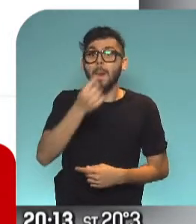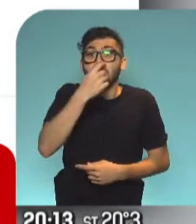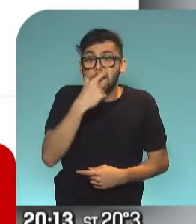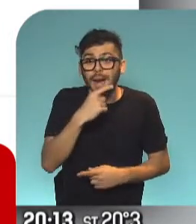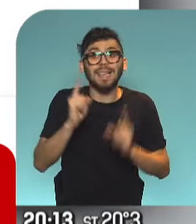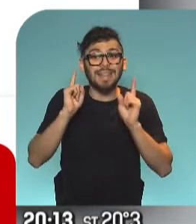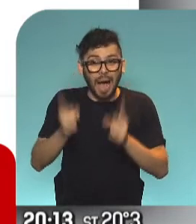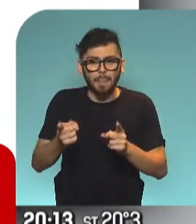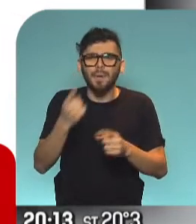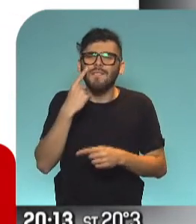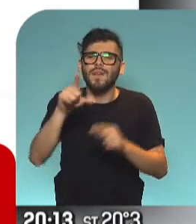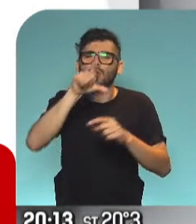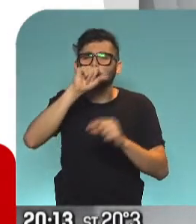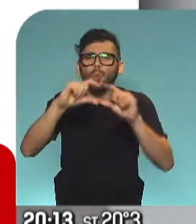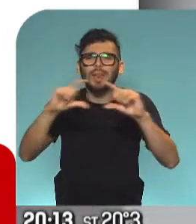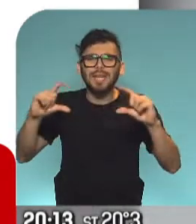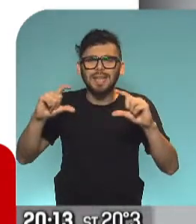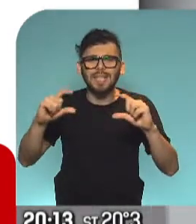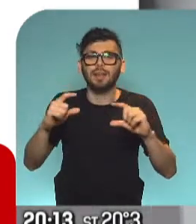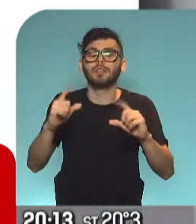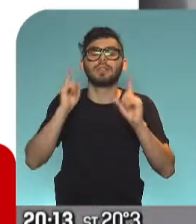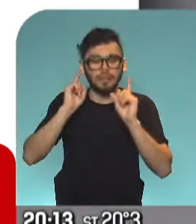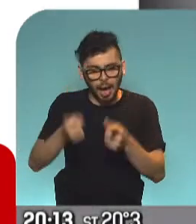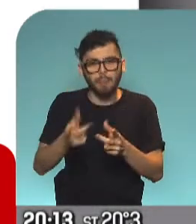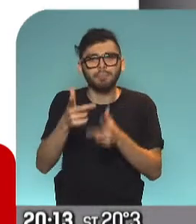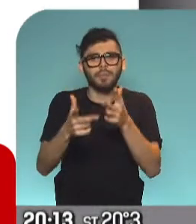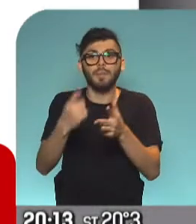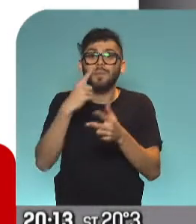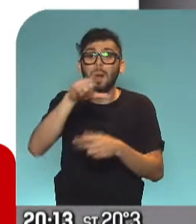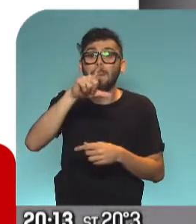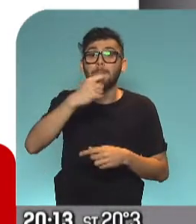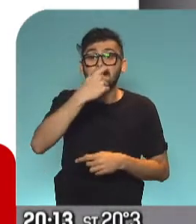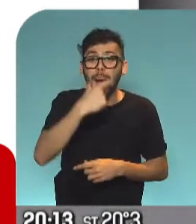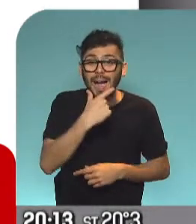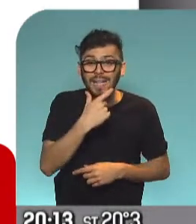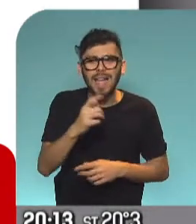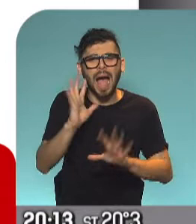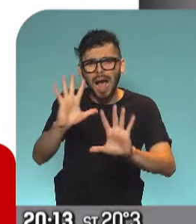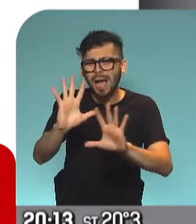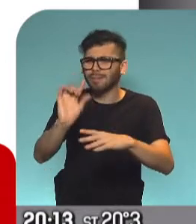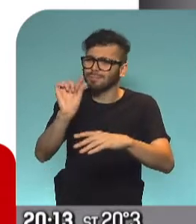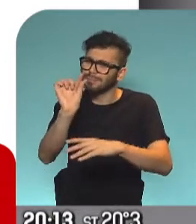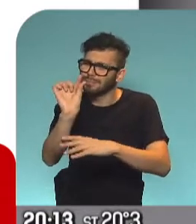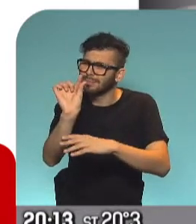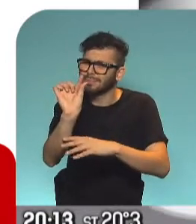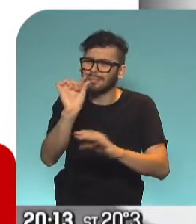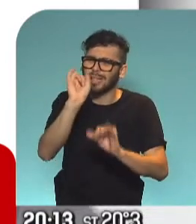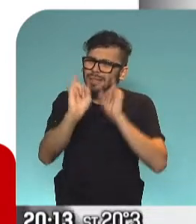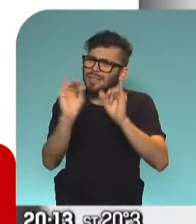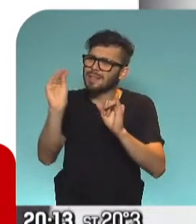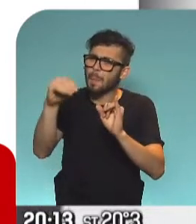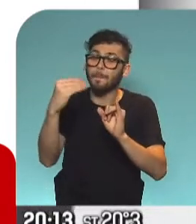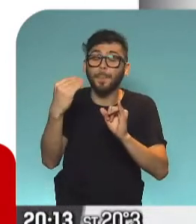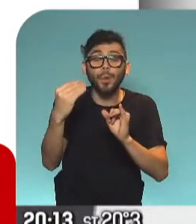no sé si tenemos por allí el tuit, terminó opinando sobre el tema. Allí está Macri, ¿no? Y acá te voy a hacer una salvedad, porque es distinto el